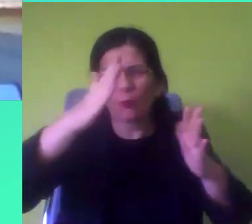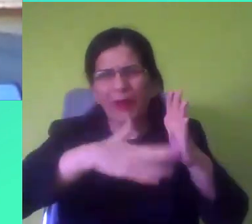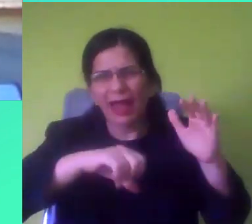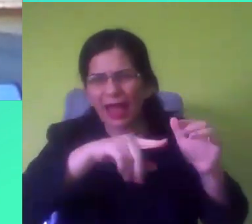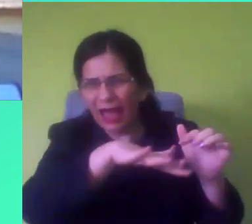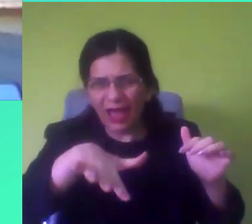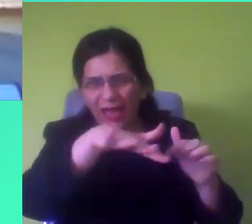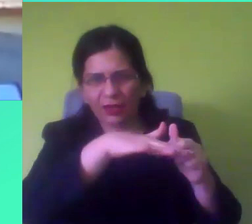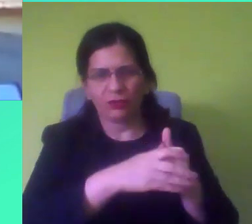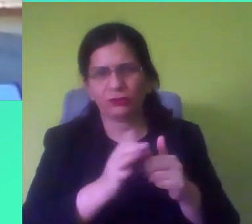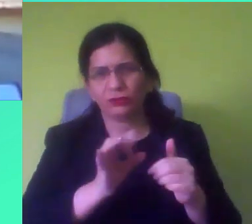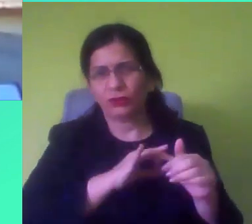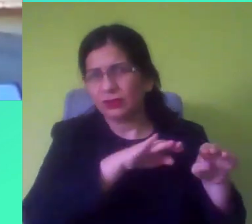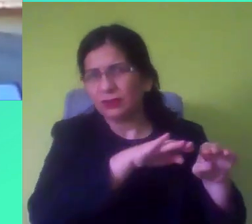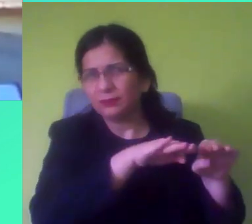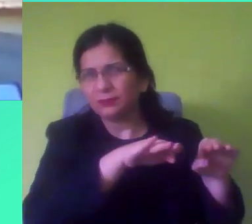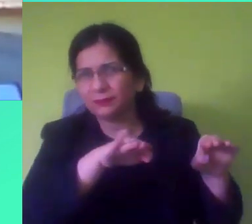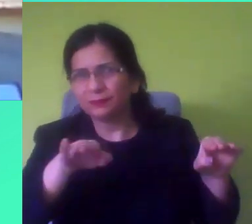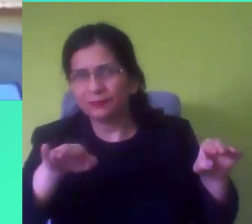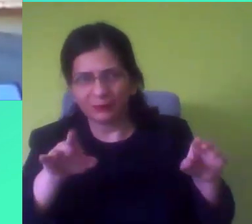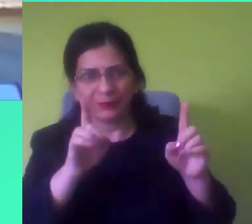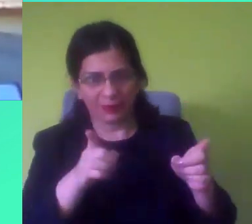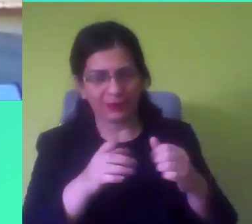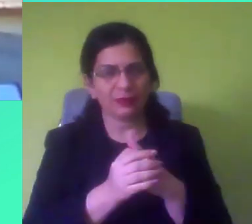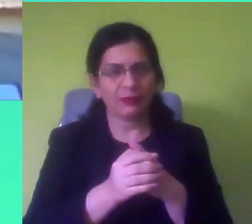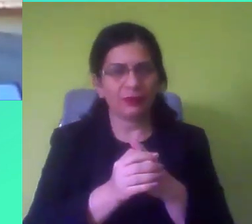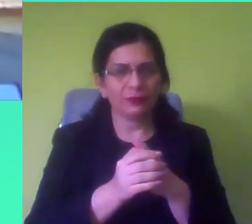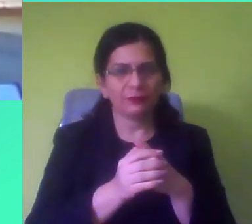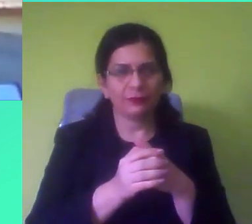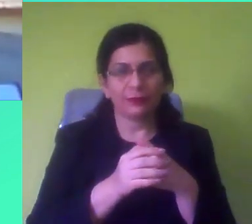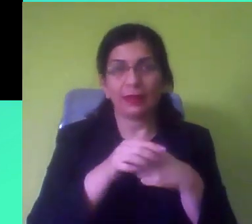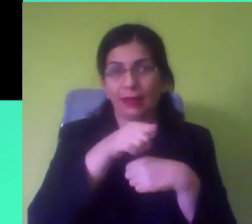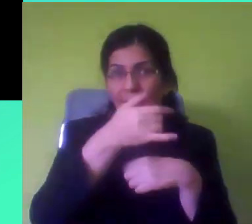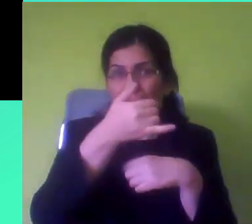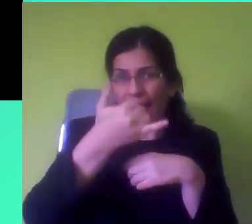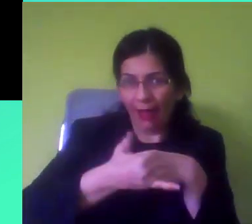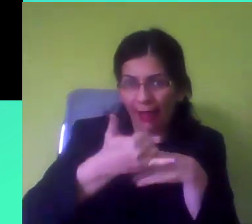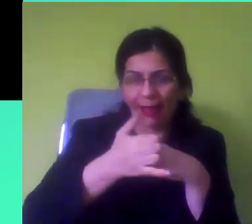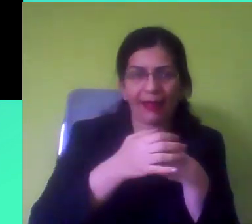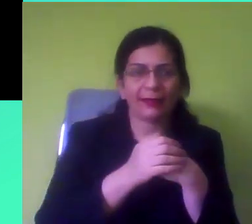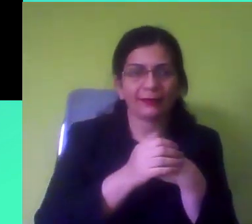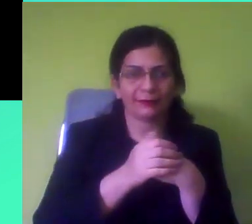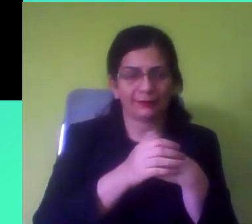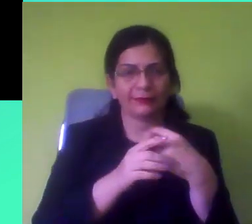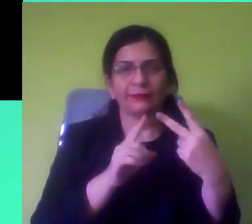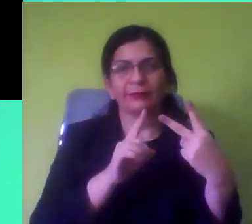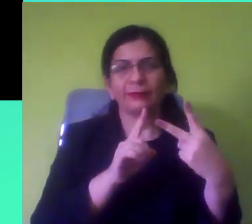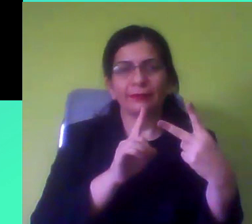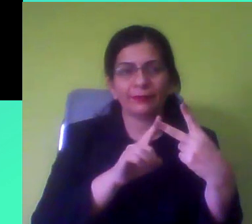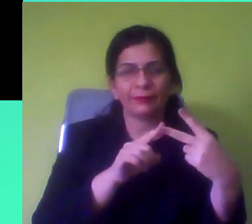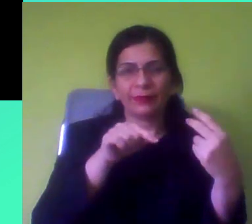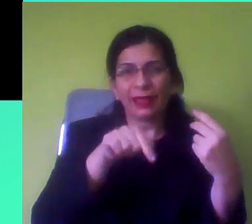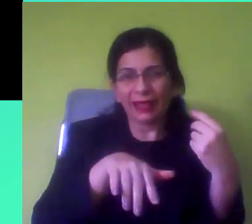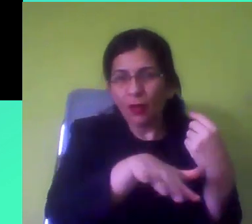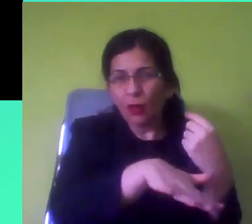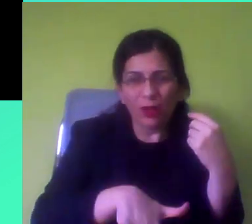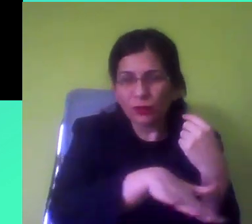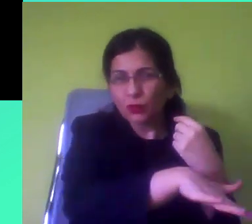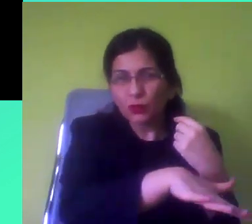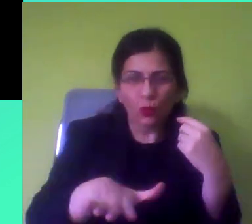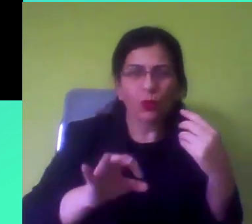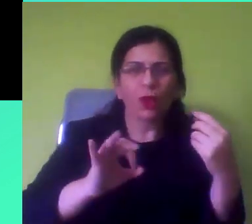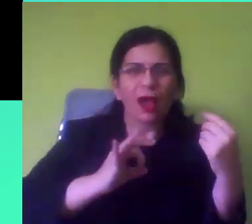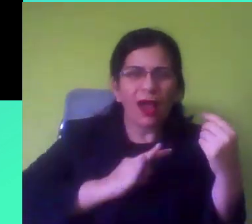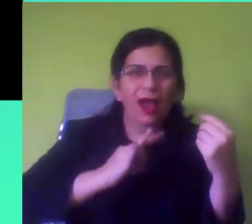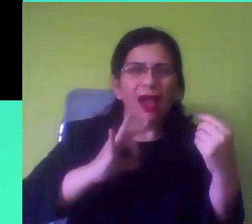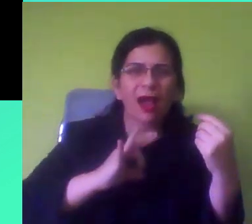permanente, como el que mencionábamos anteriormente, y tenemos ese suelo congelado, tiene la posibilidad de